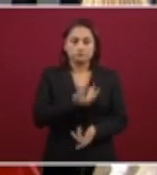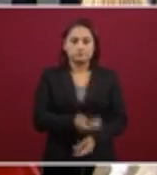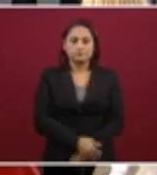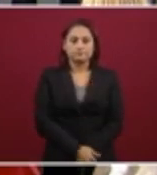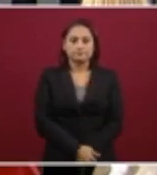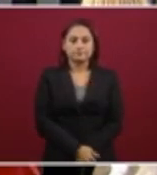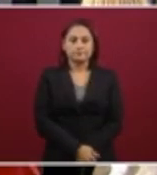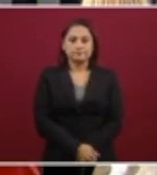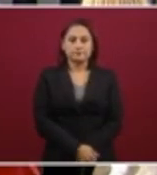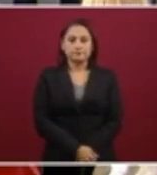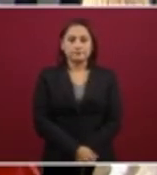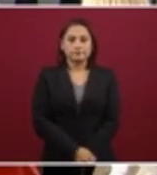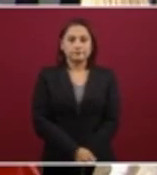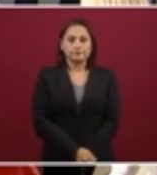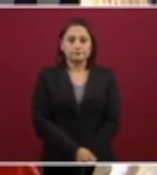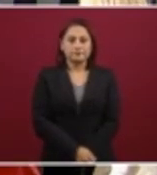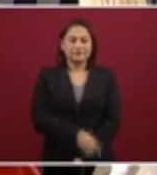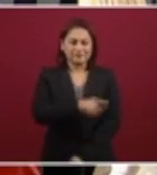Que todo eso se vea mal,